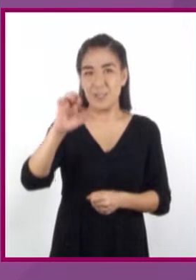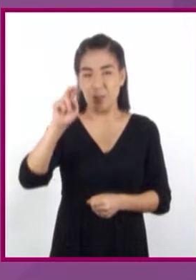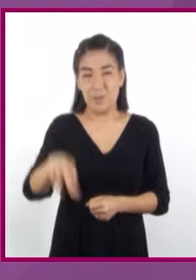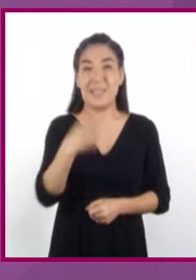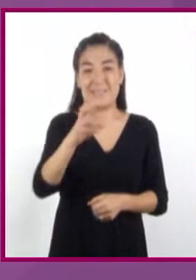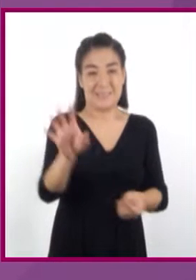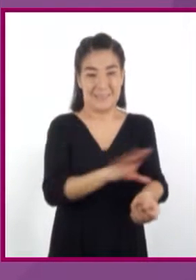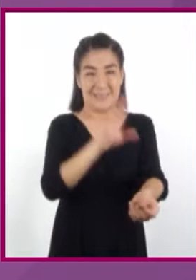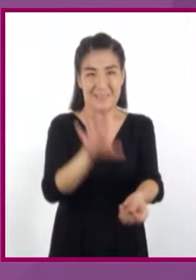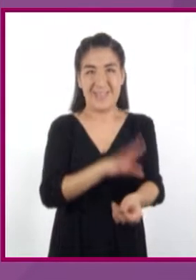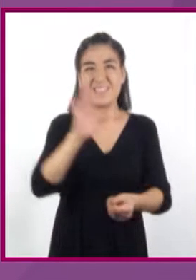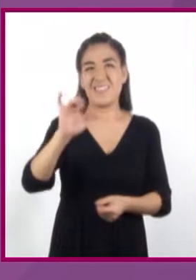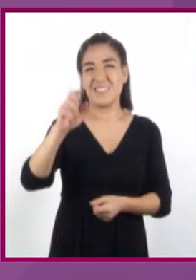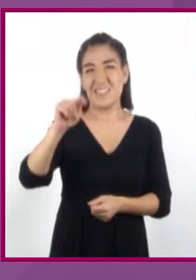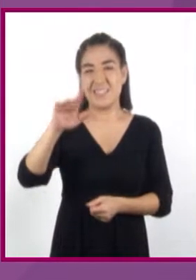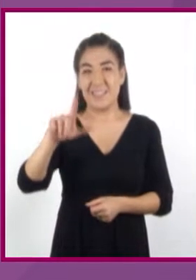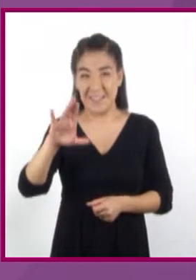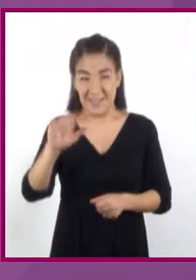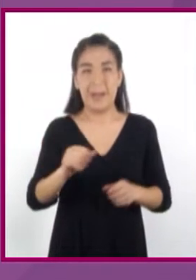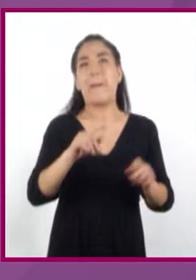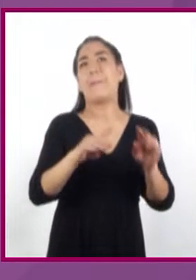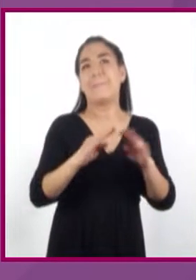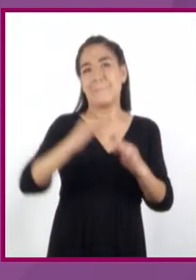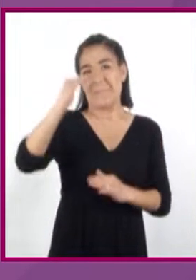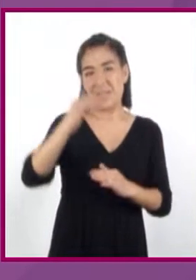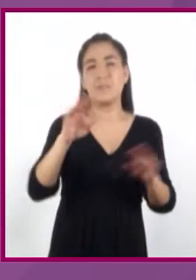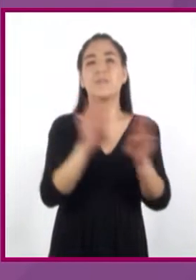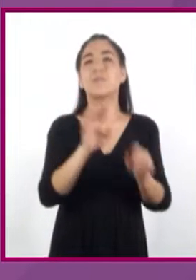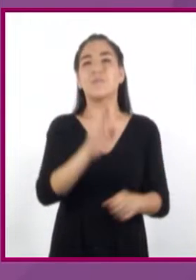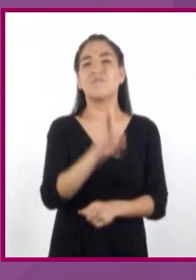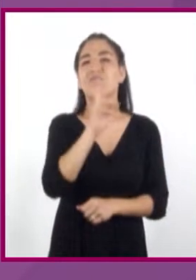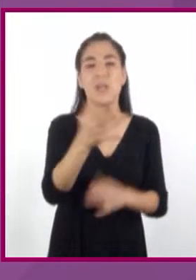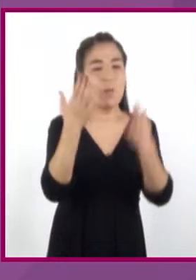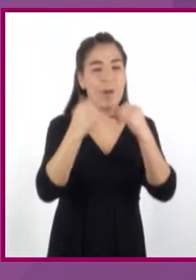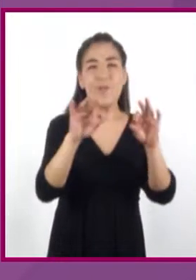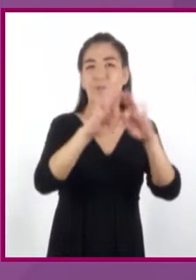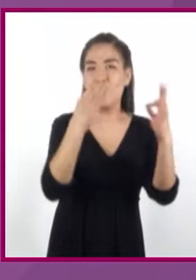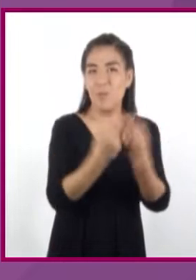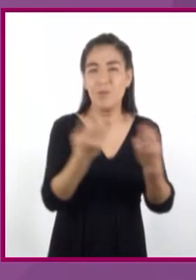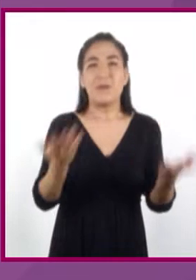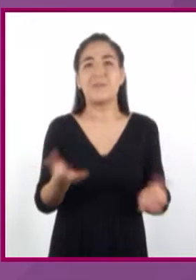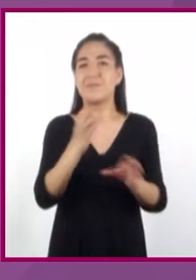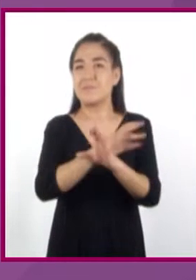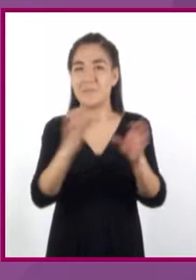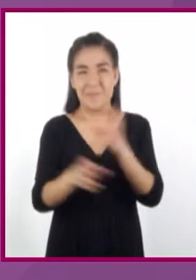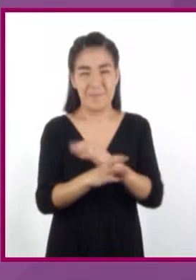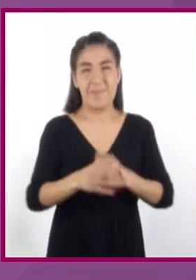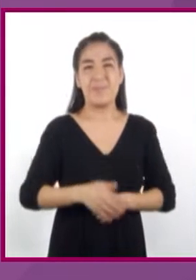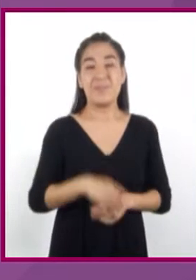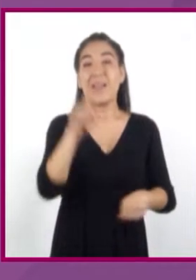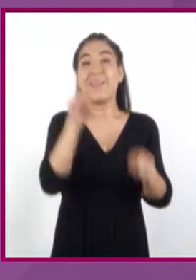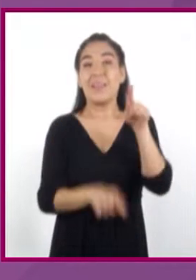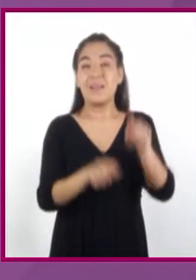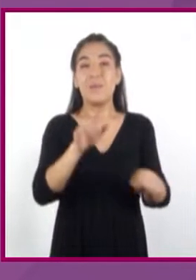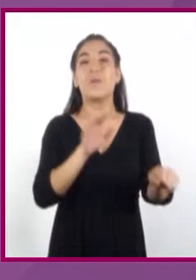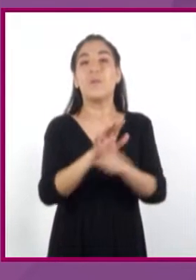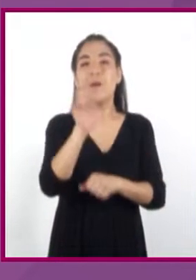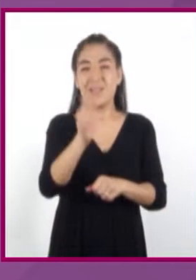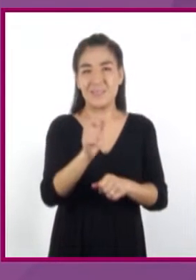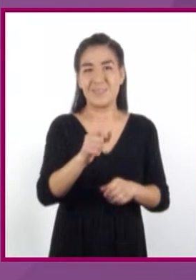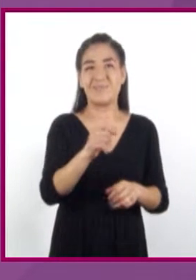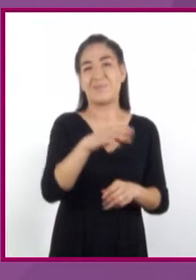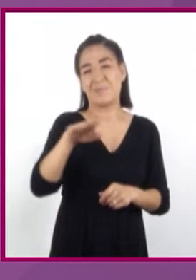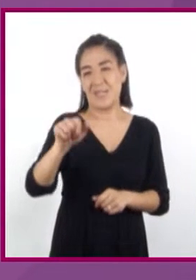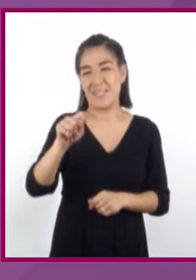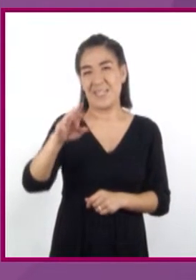es muy alta, dando como resultado que no tenga forma ni volumen propio. Dependiendo del estado de agregación de la materia